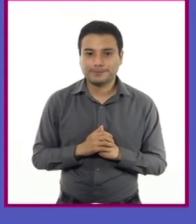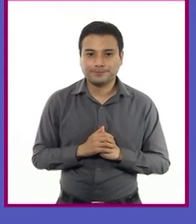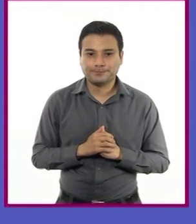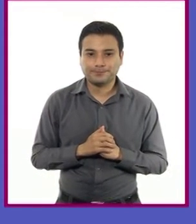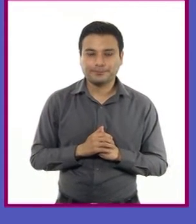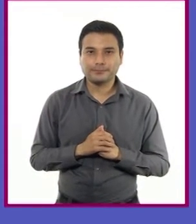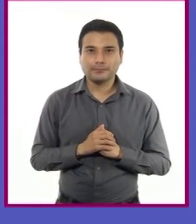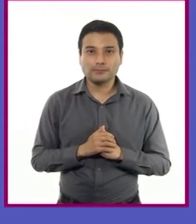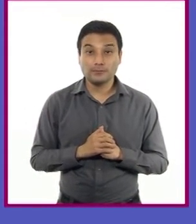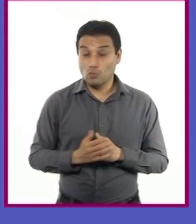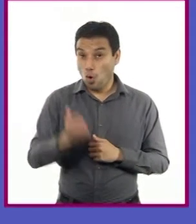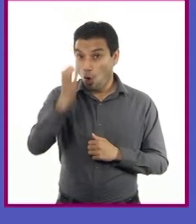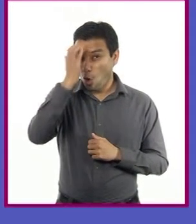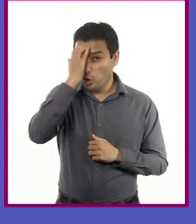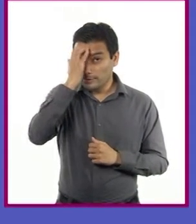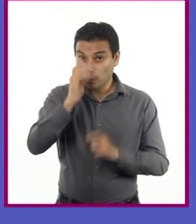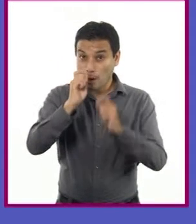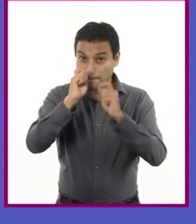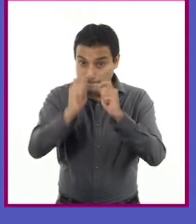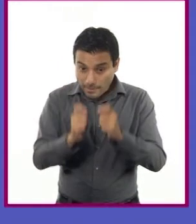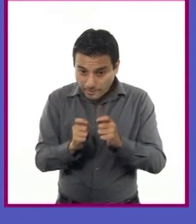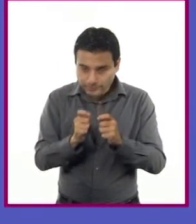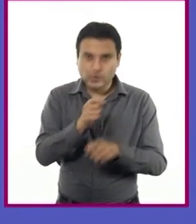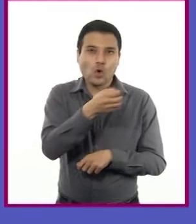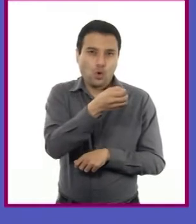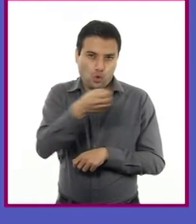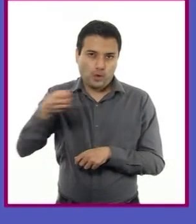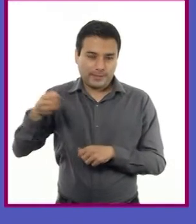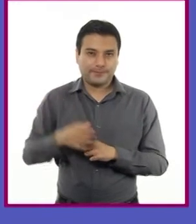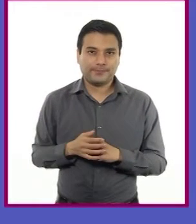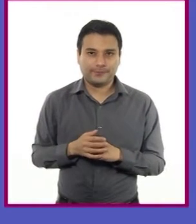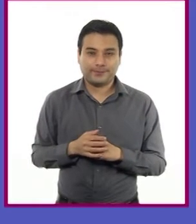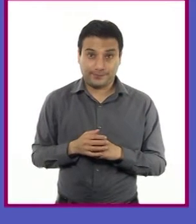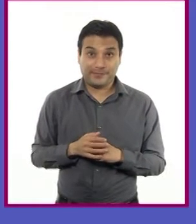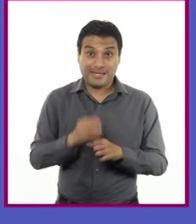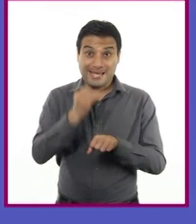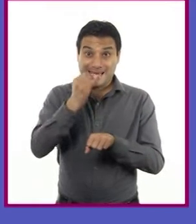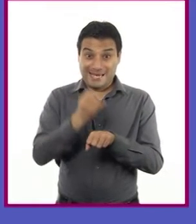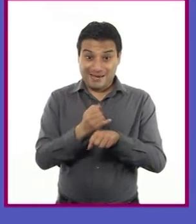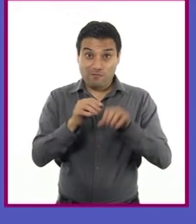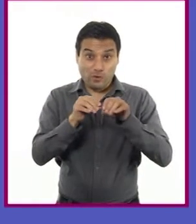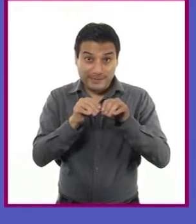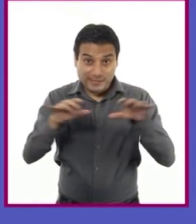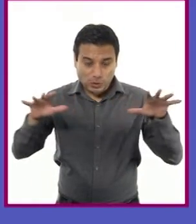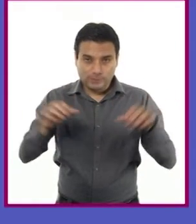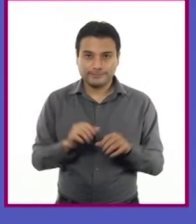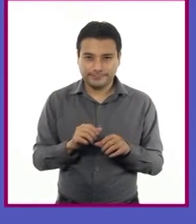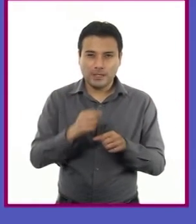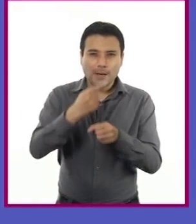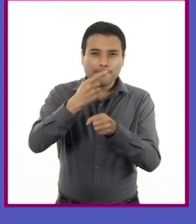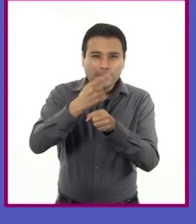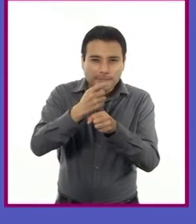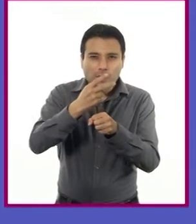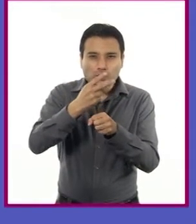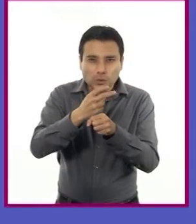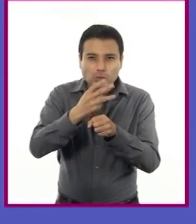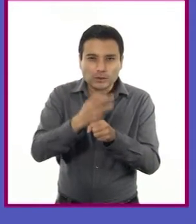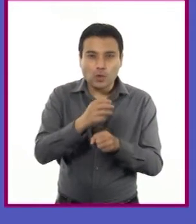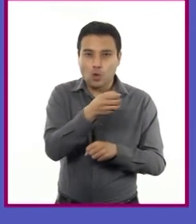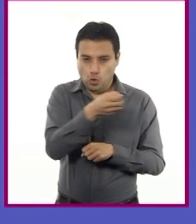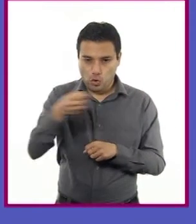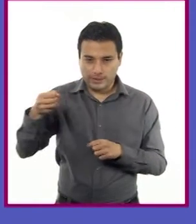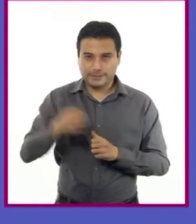Organiza el conocimiento, jerarquiza la información, concentra las ideas principales o los